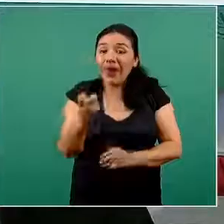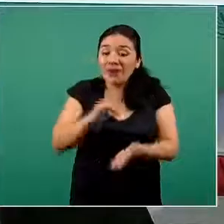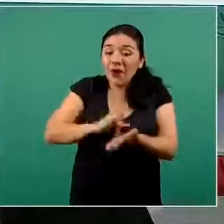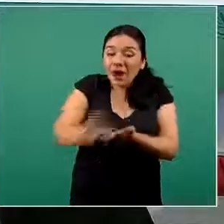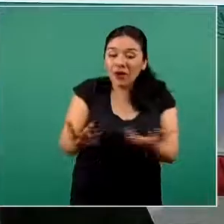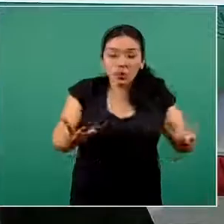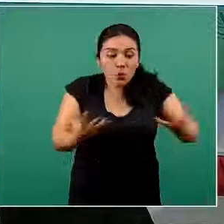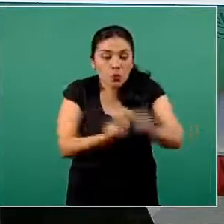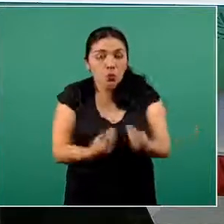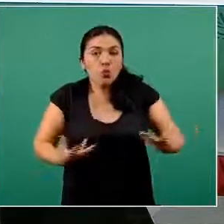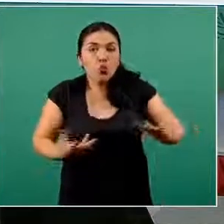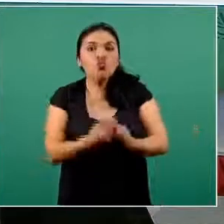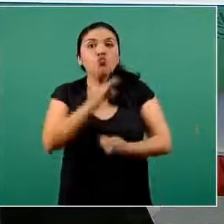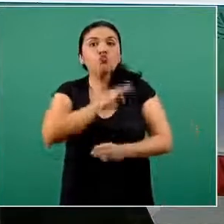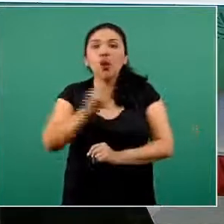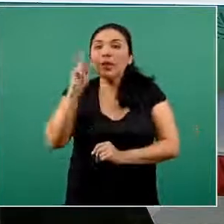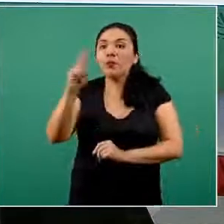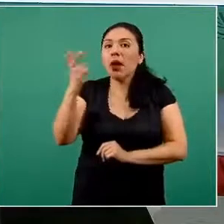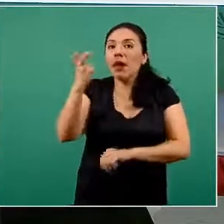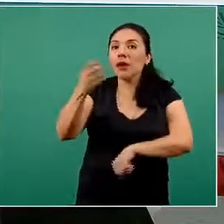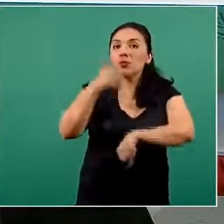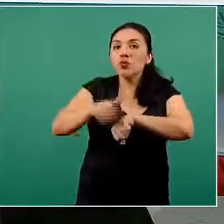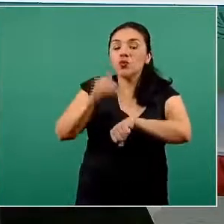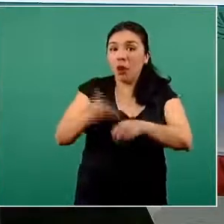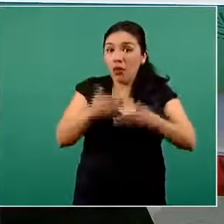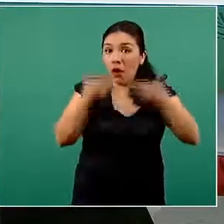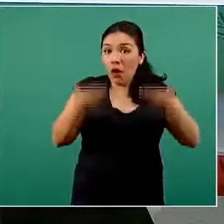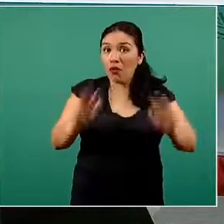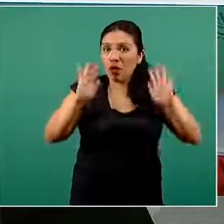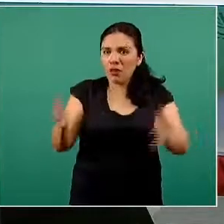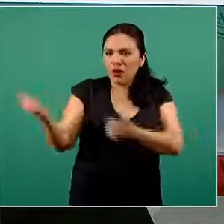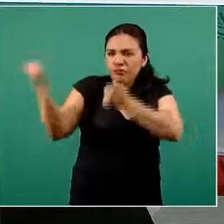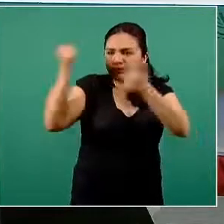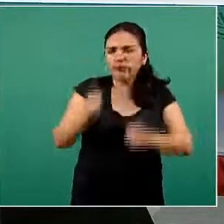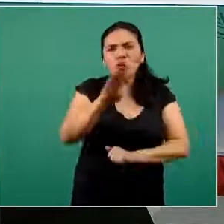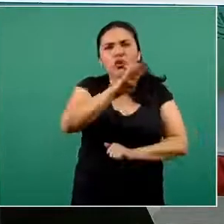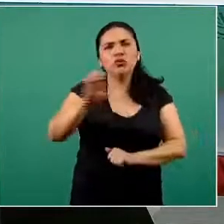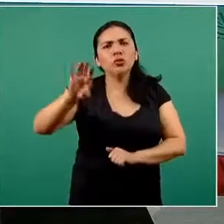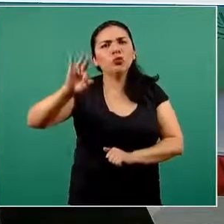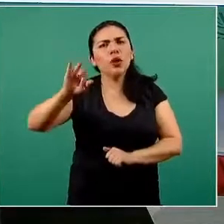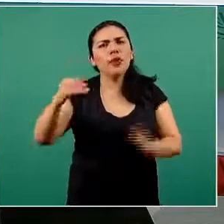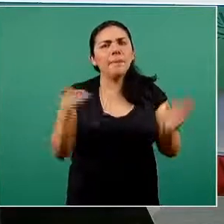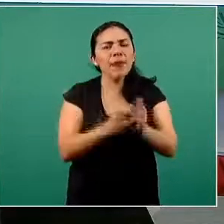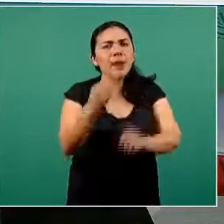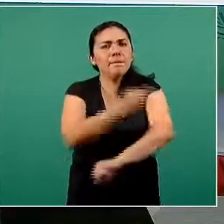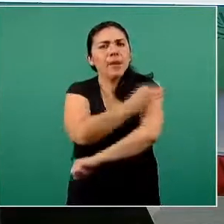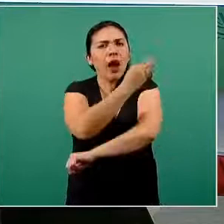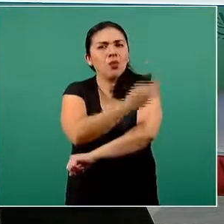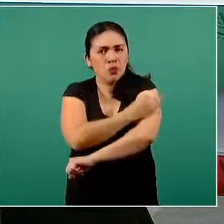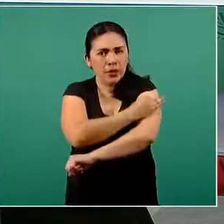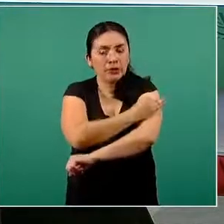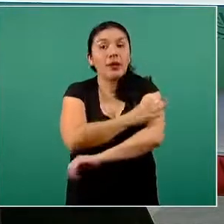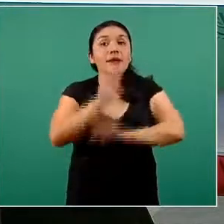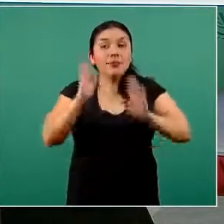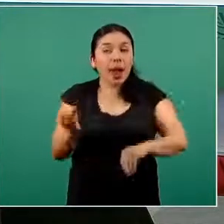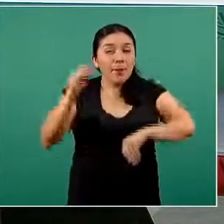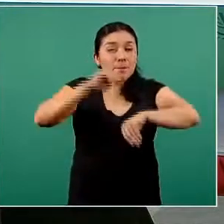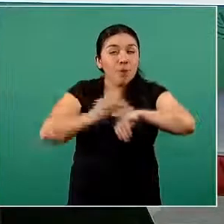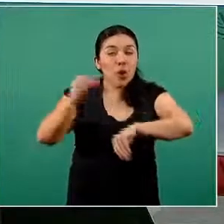eso, logramos tener estos números. Hemos recibido 940,000 dosis, hemos